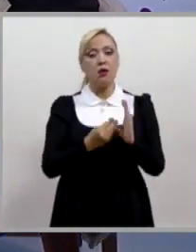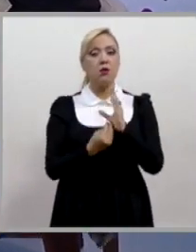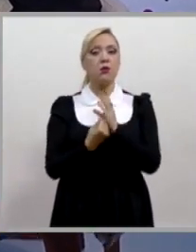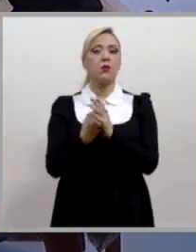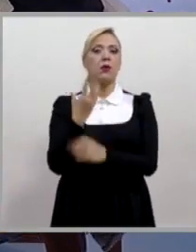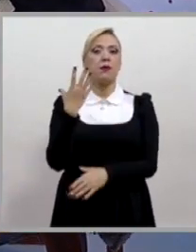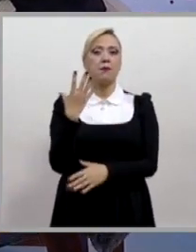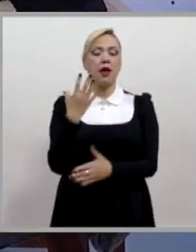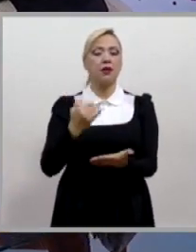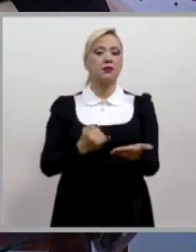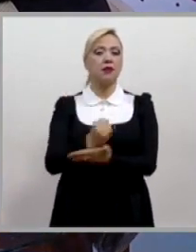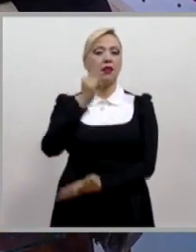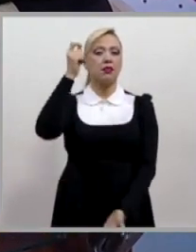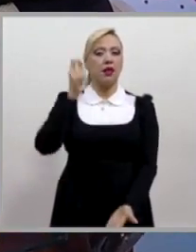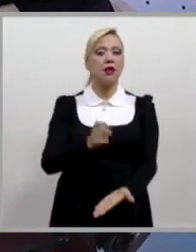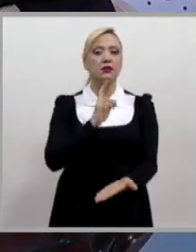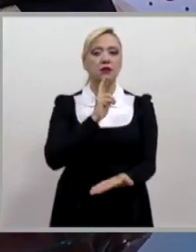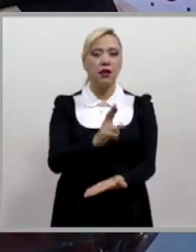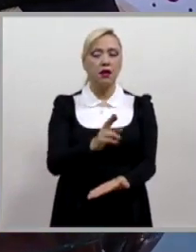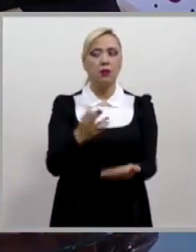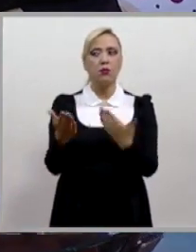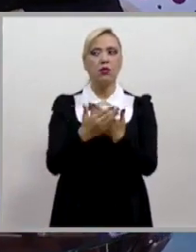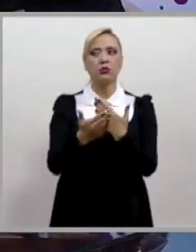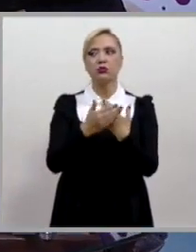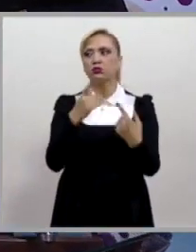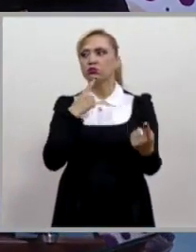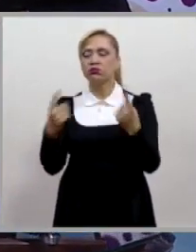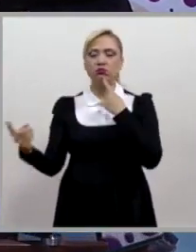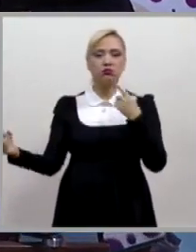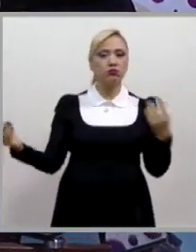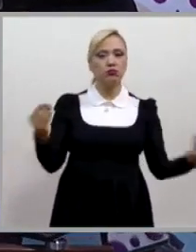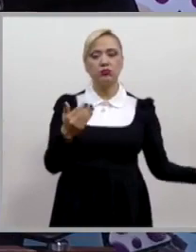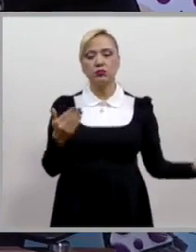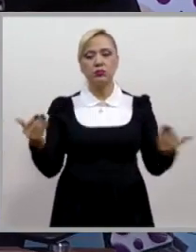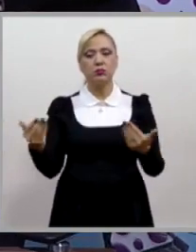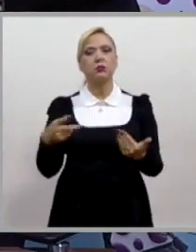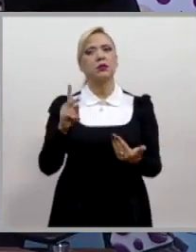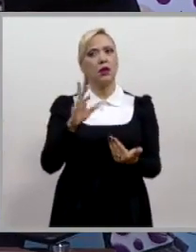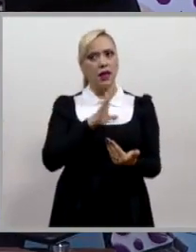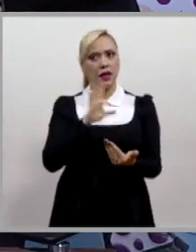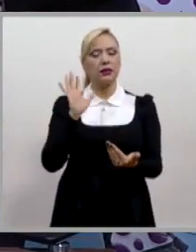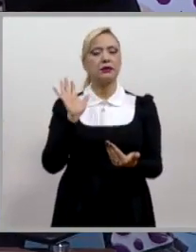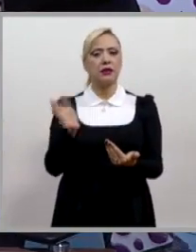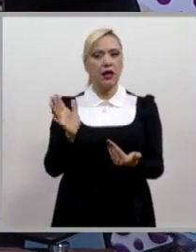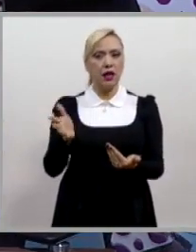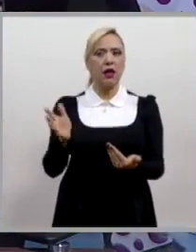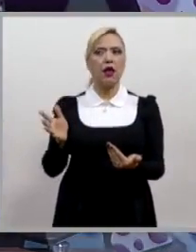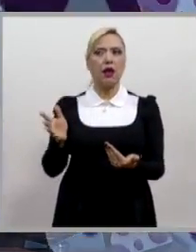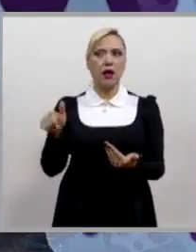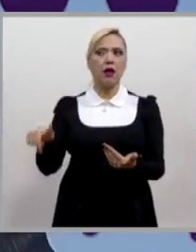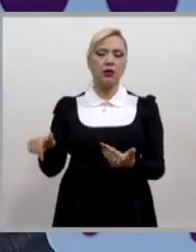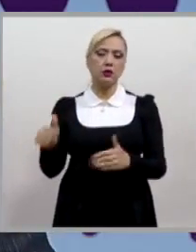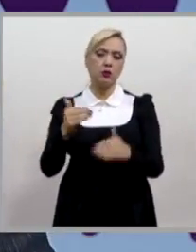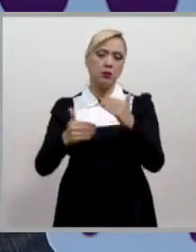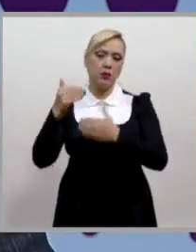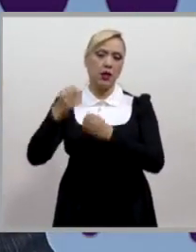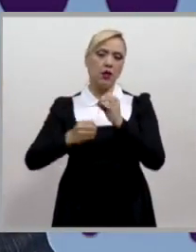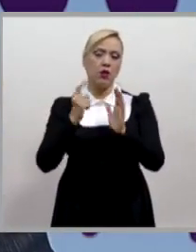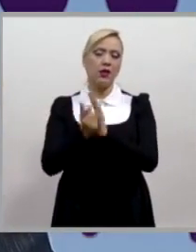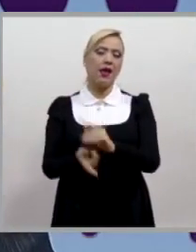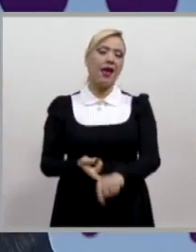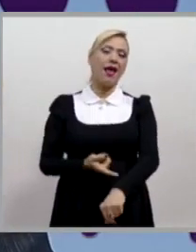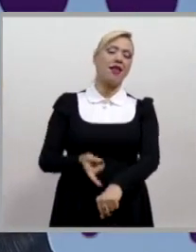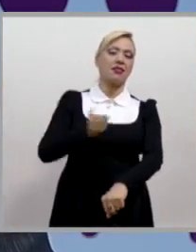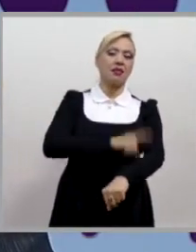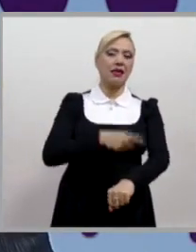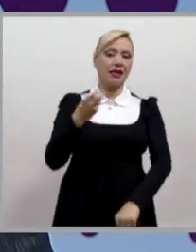proyecto, una nueva sentencia que se van a discutir próximamente, aunque ya hay pronunciamientos muy importantes de la Suprema Corte sobre el derecho al medio